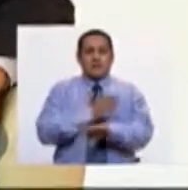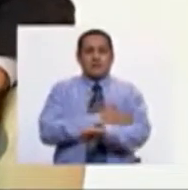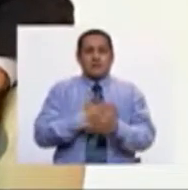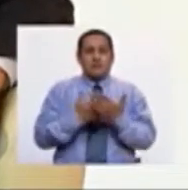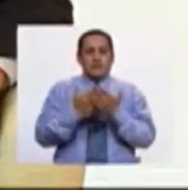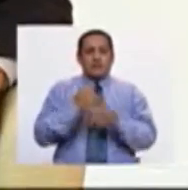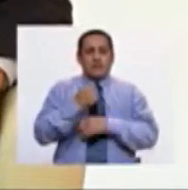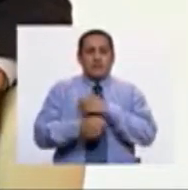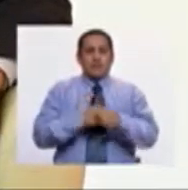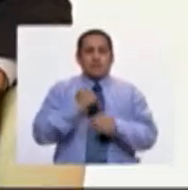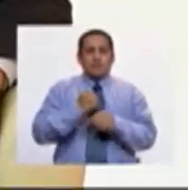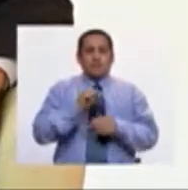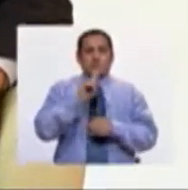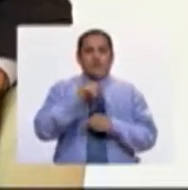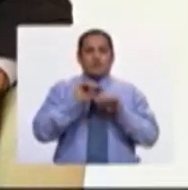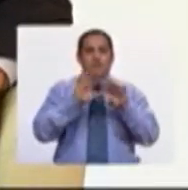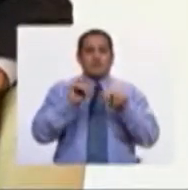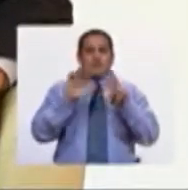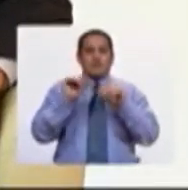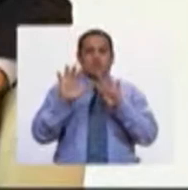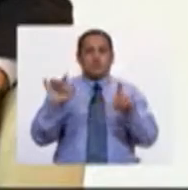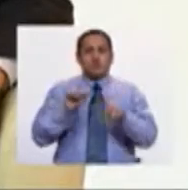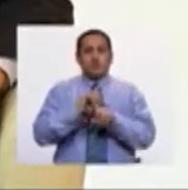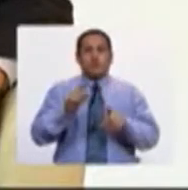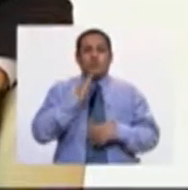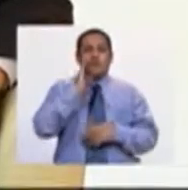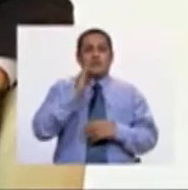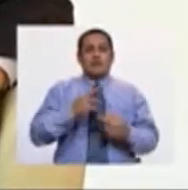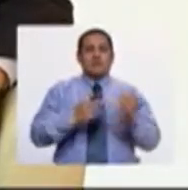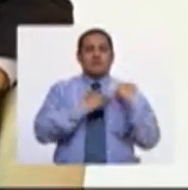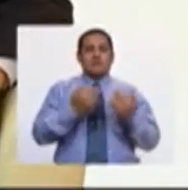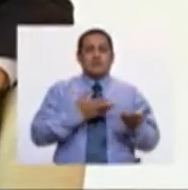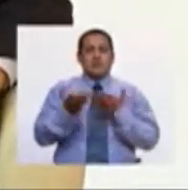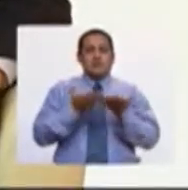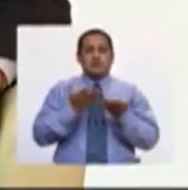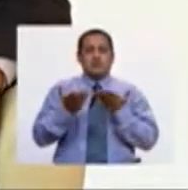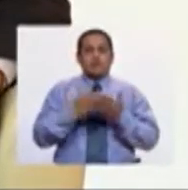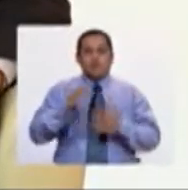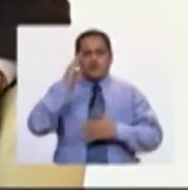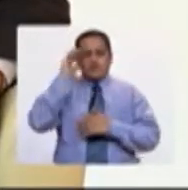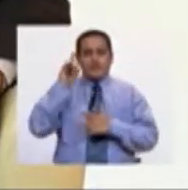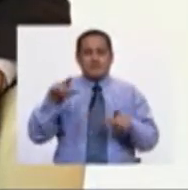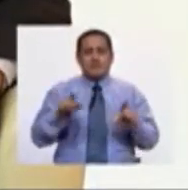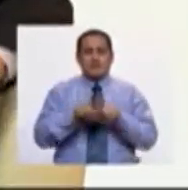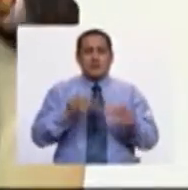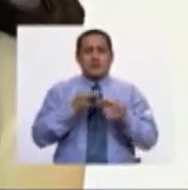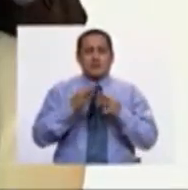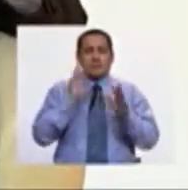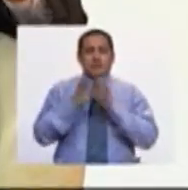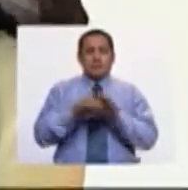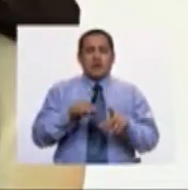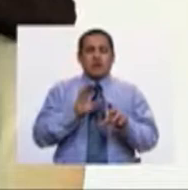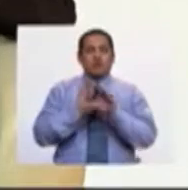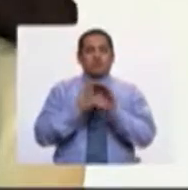anteriores a la del 79, no establece la obligación de prestar el servicio militar. Vale decir,